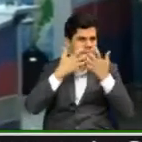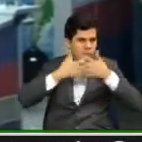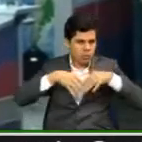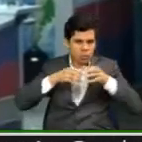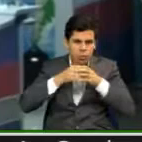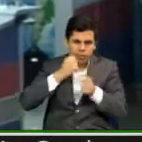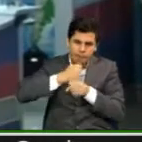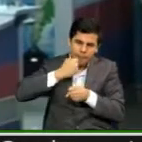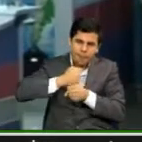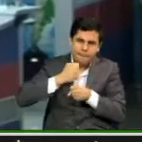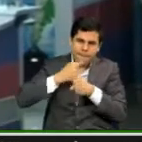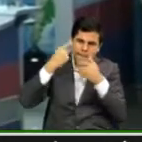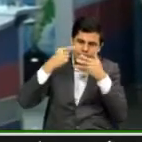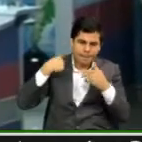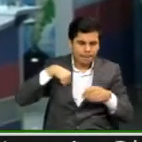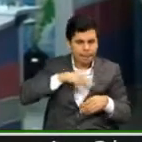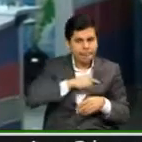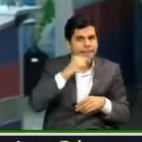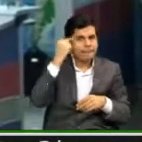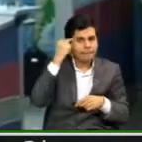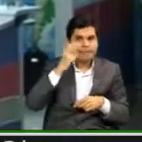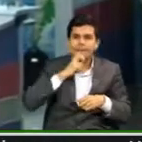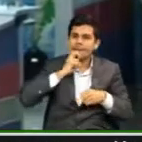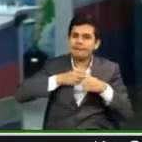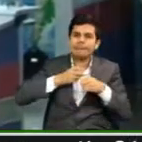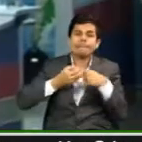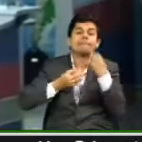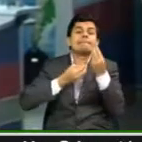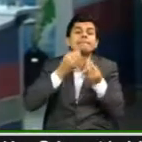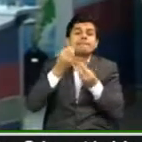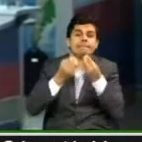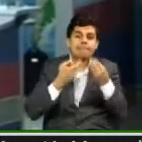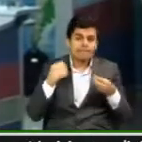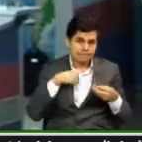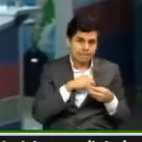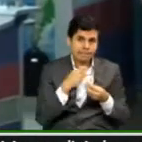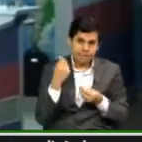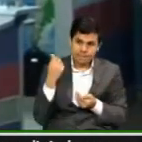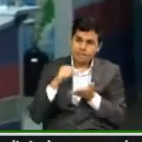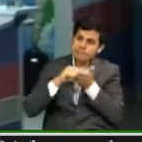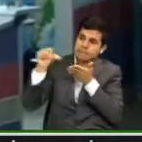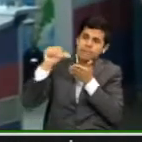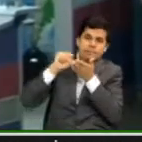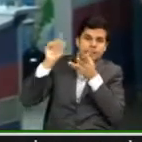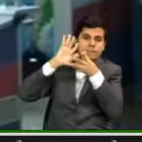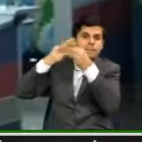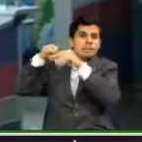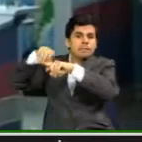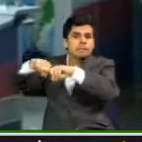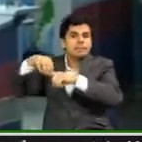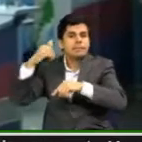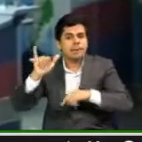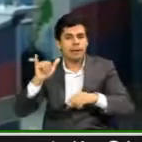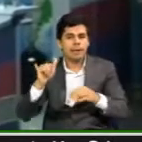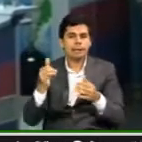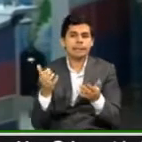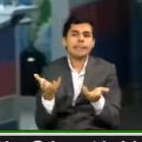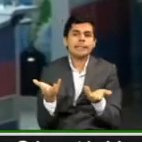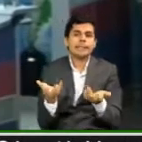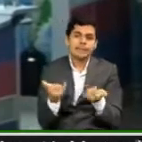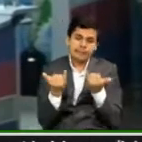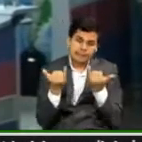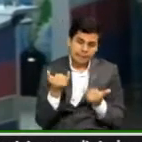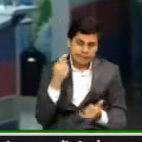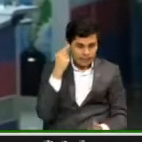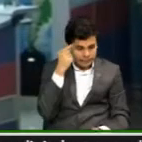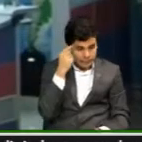todos estamos pues entre la espada y la pared porque pues tenemos los recursos invertidos, pero ahora pues